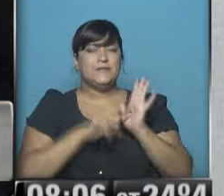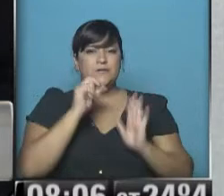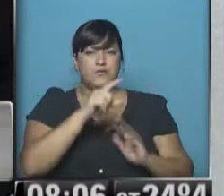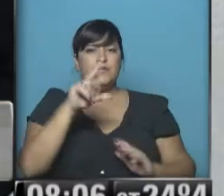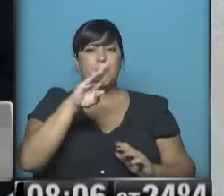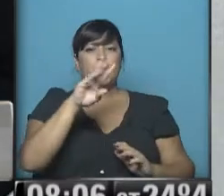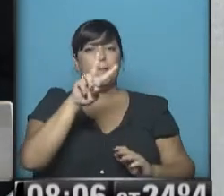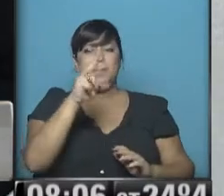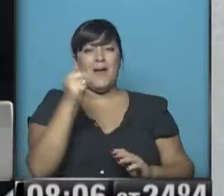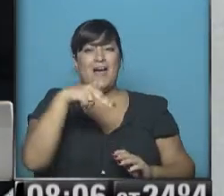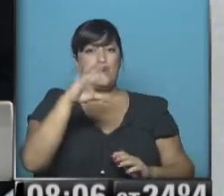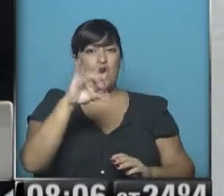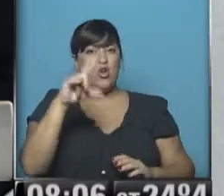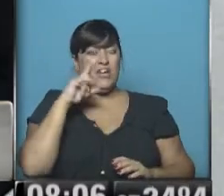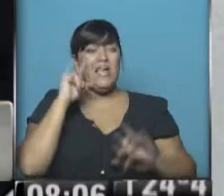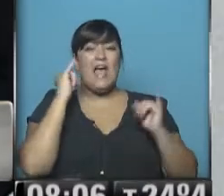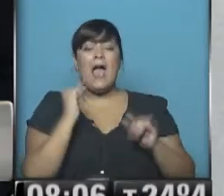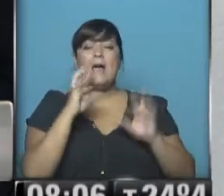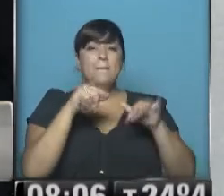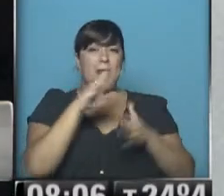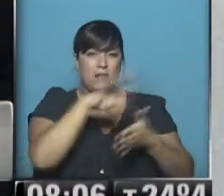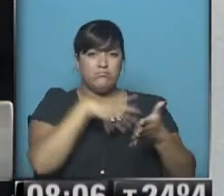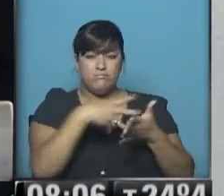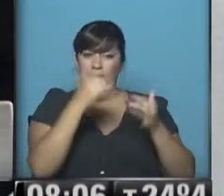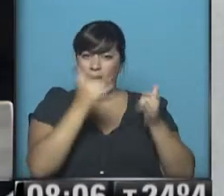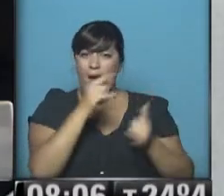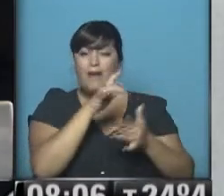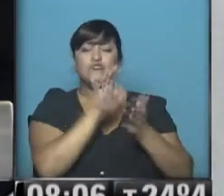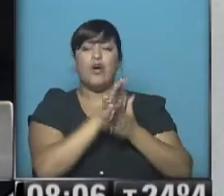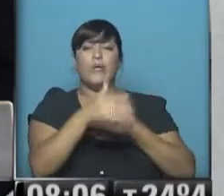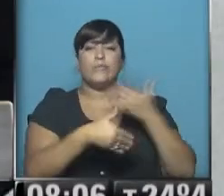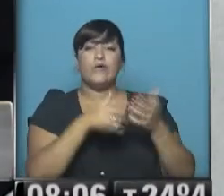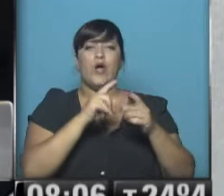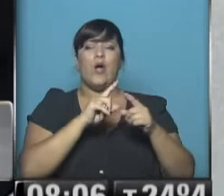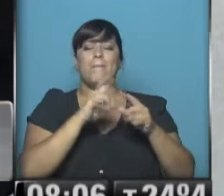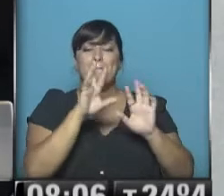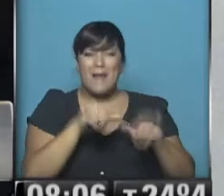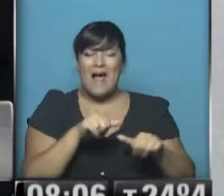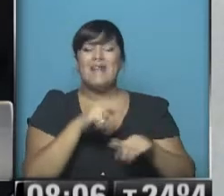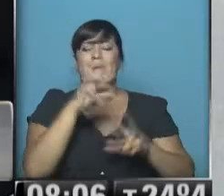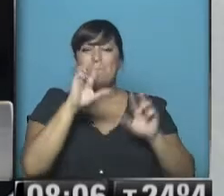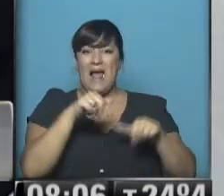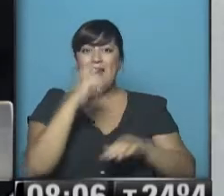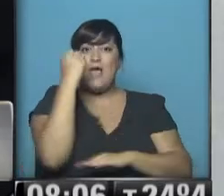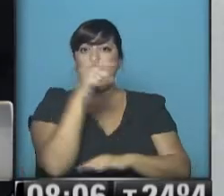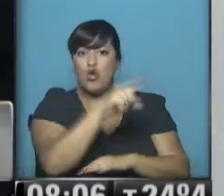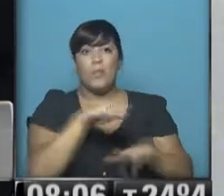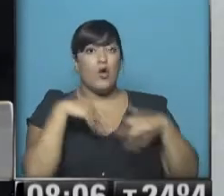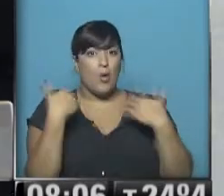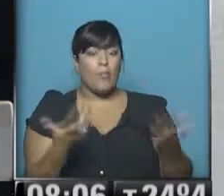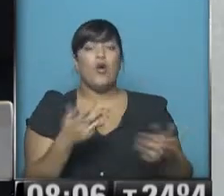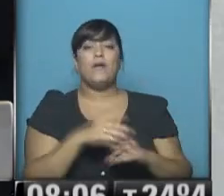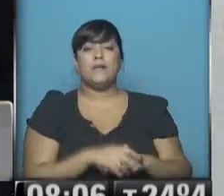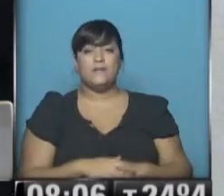vanoli existe una planificación desde el punto de vista de la ejecución de la política económica por lo tanto la asignación de